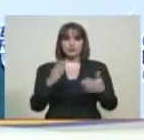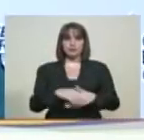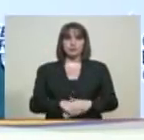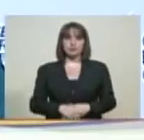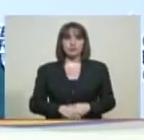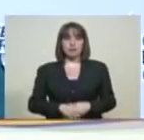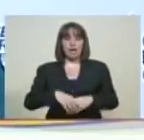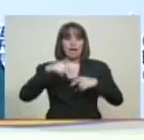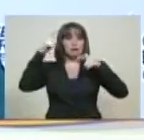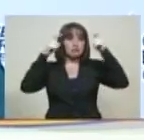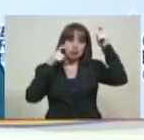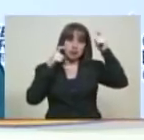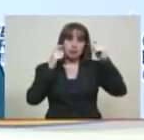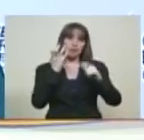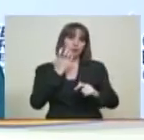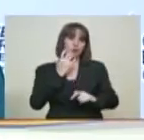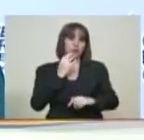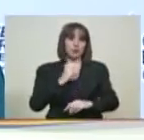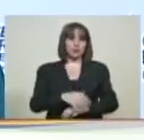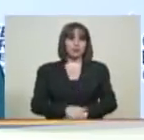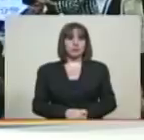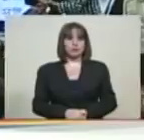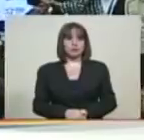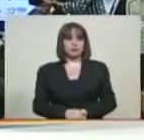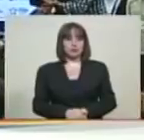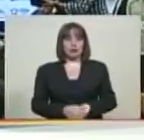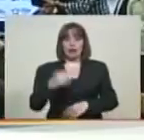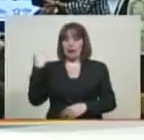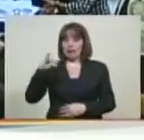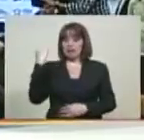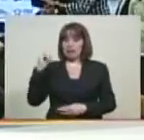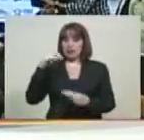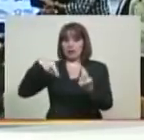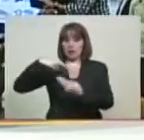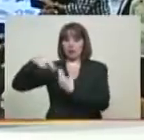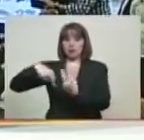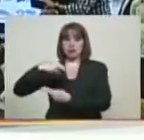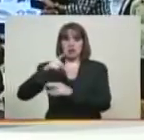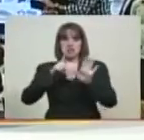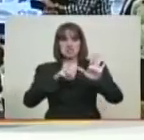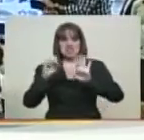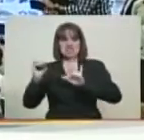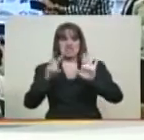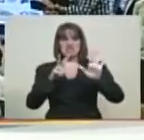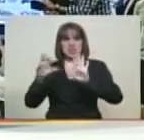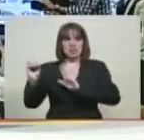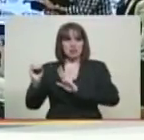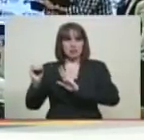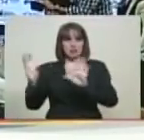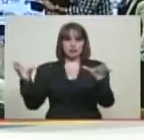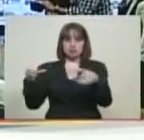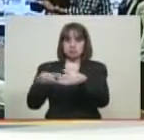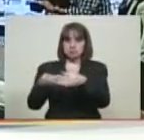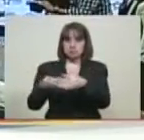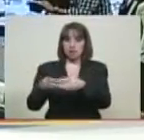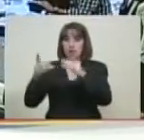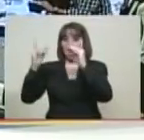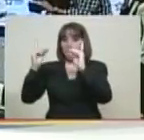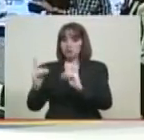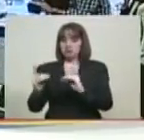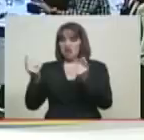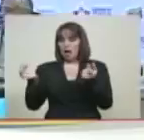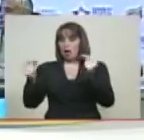el comandante chávez y la izquierda revolucionaria de los 60 y 70 llegaron a un acuerdo